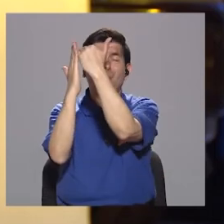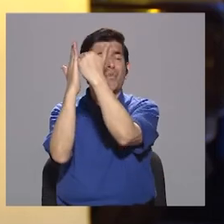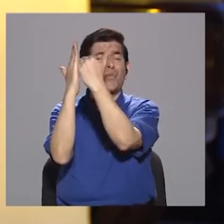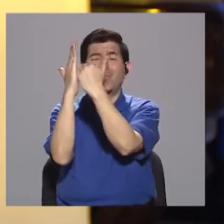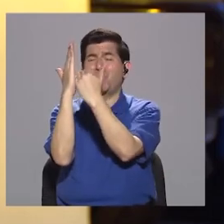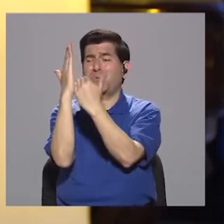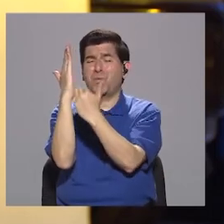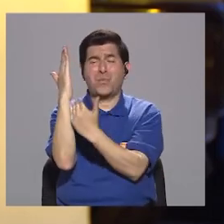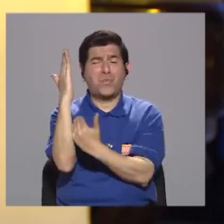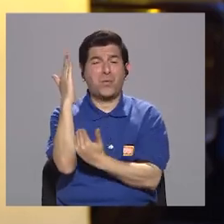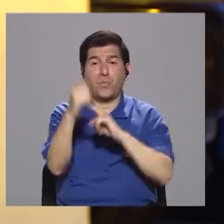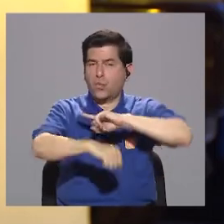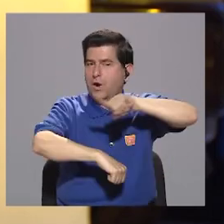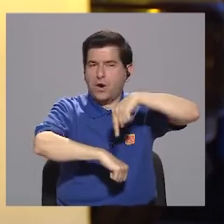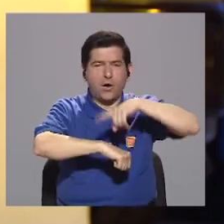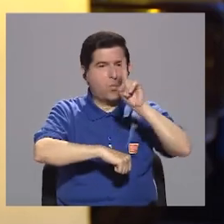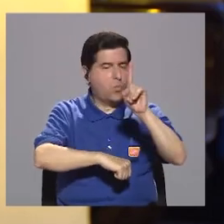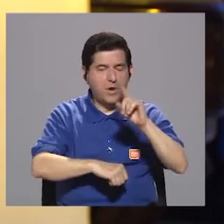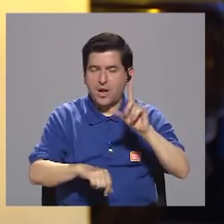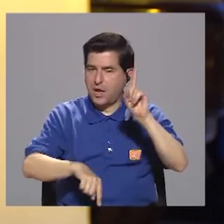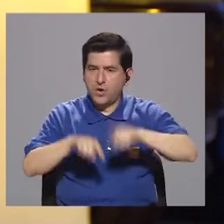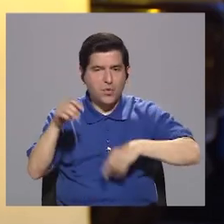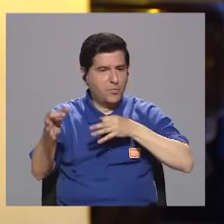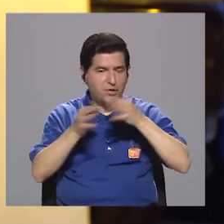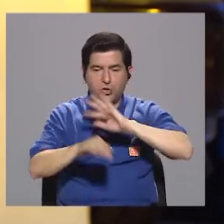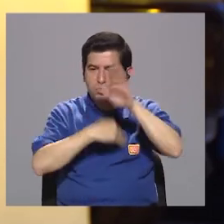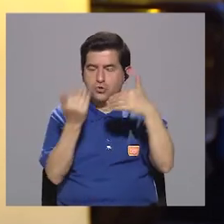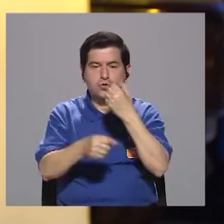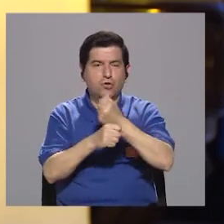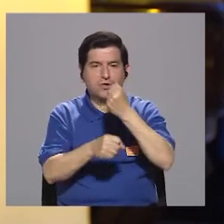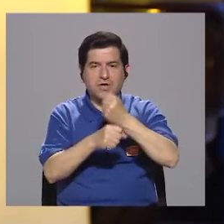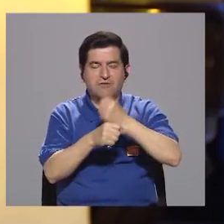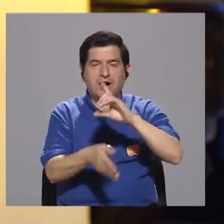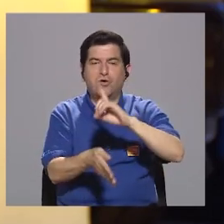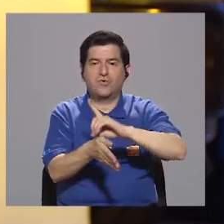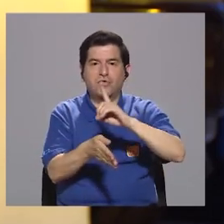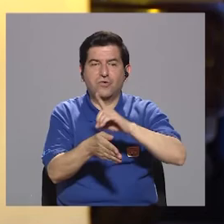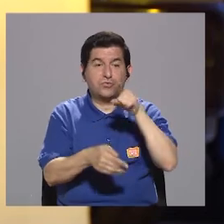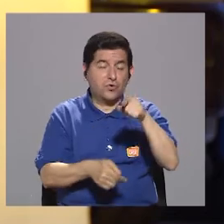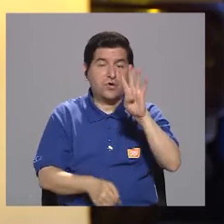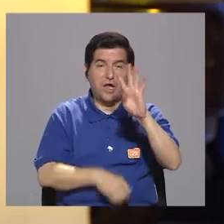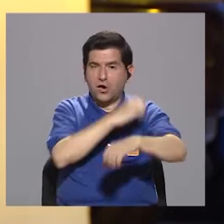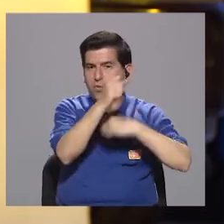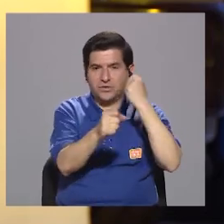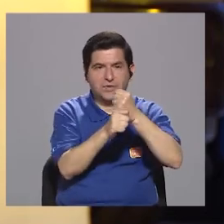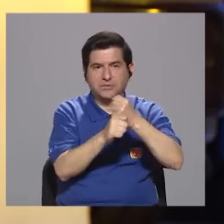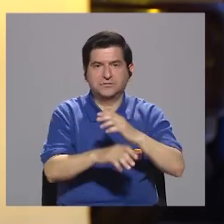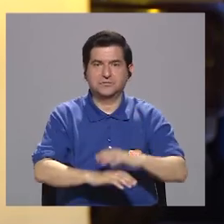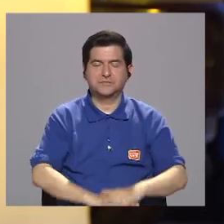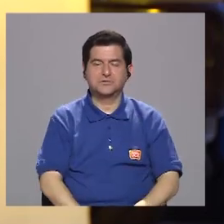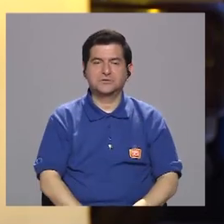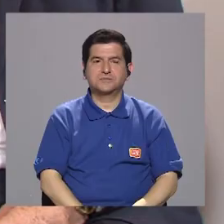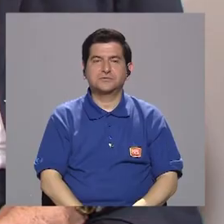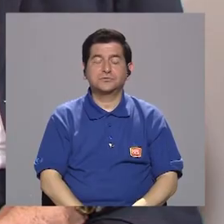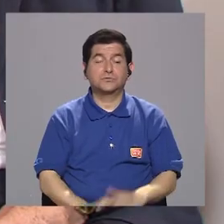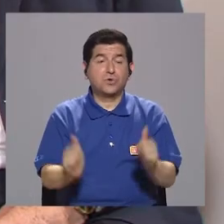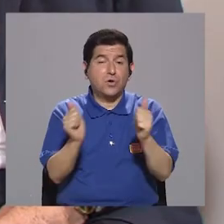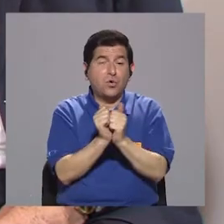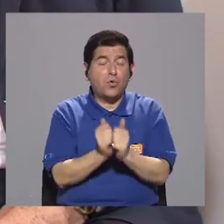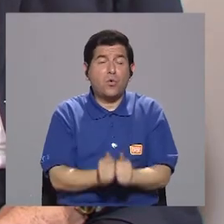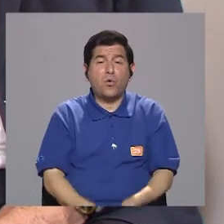nos alcanzaría la hora para decir todo lo que hizo el doctor en esos cuatro años. Con